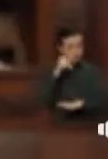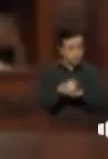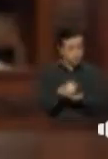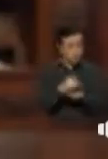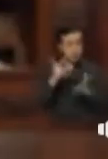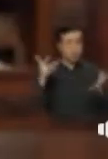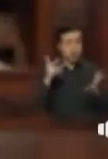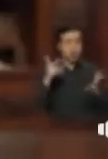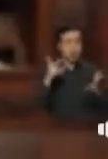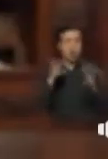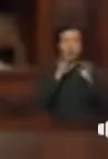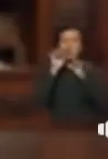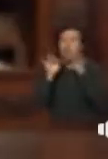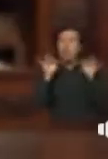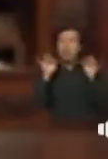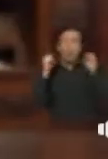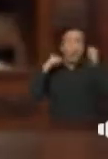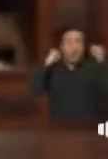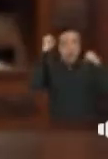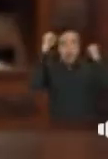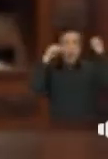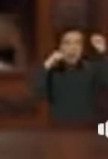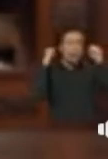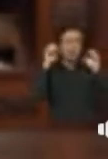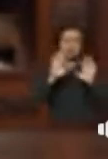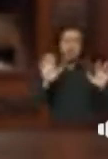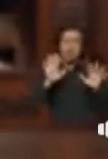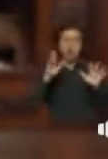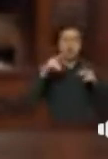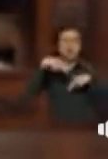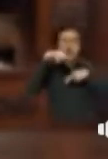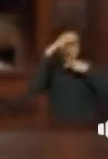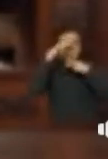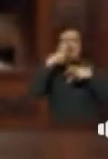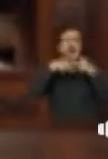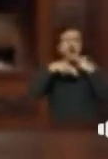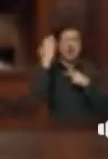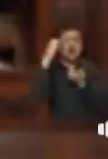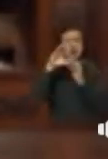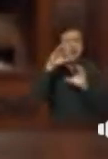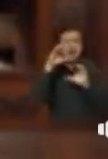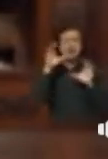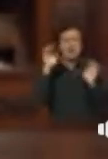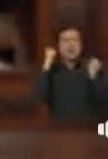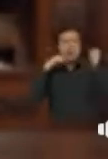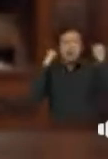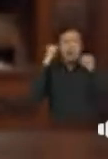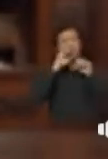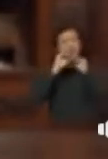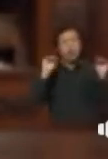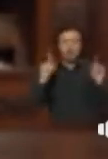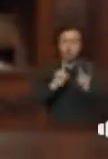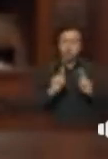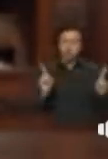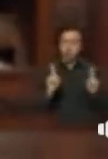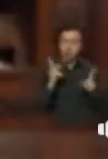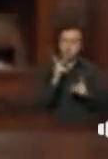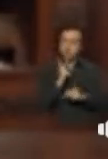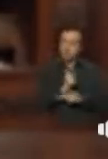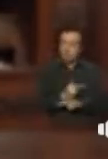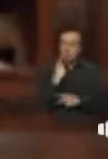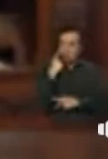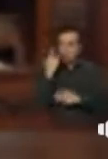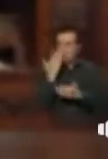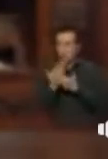Cortemos la cadena de generación de pánico. No compartamos noticias falsas. Contrastemos las que nos llegan con la información que